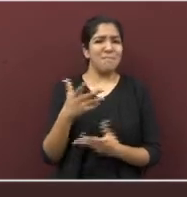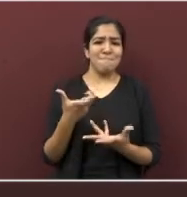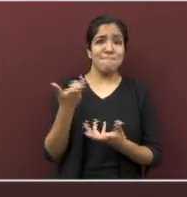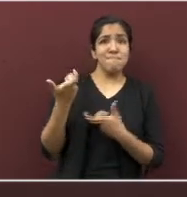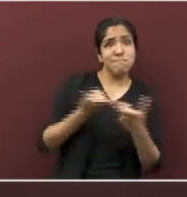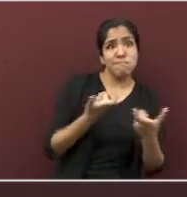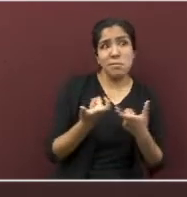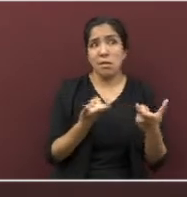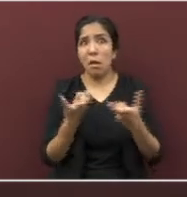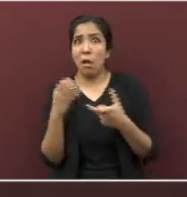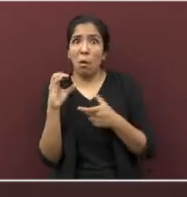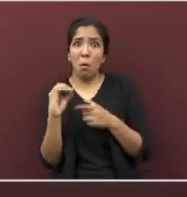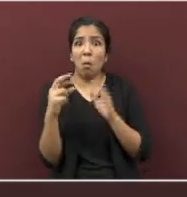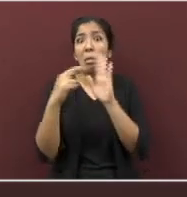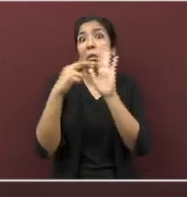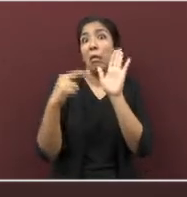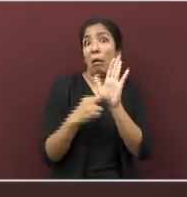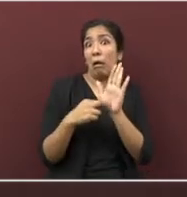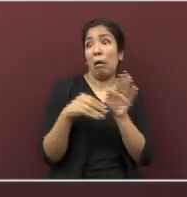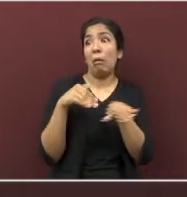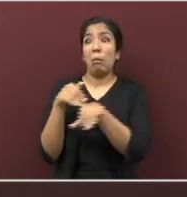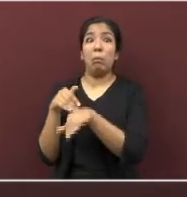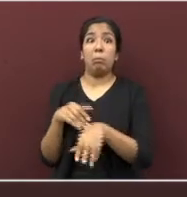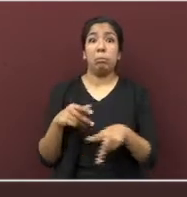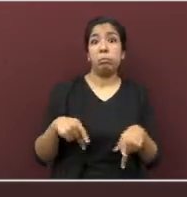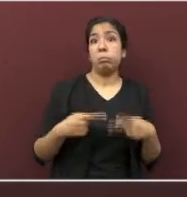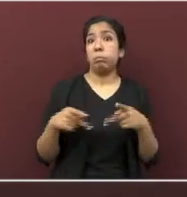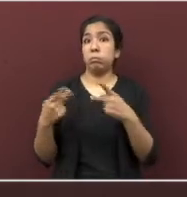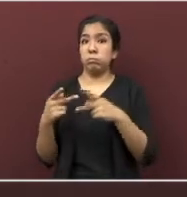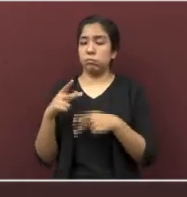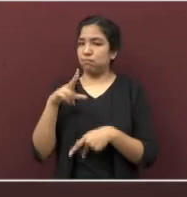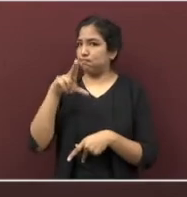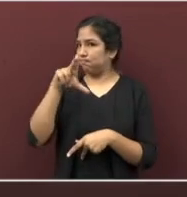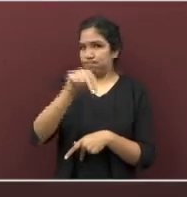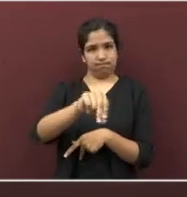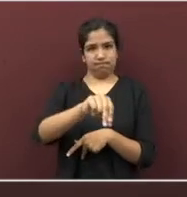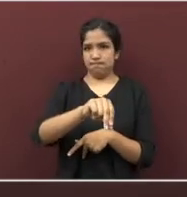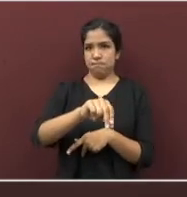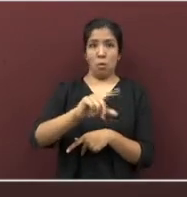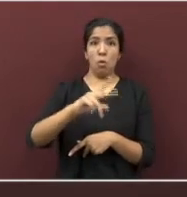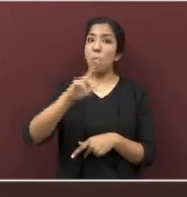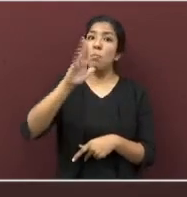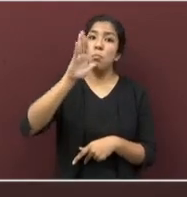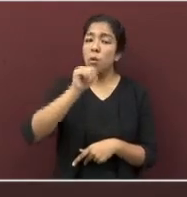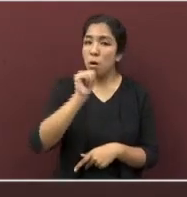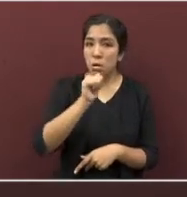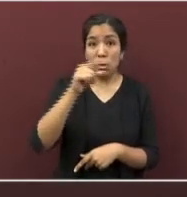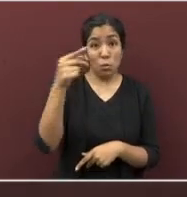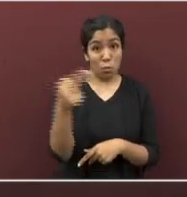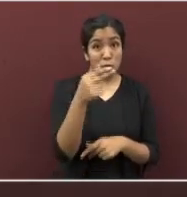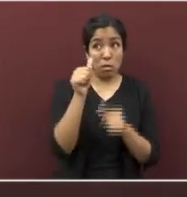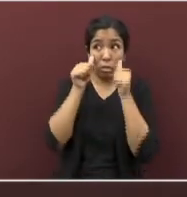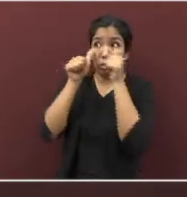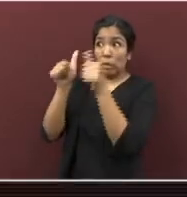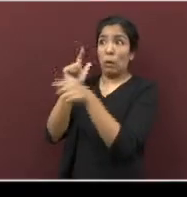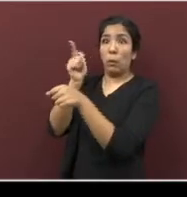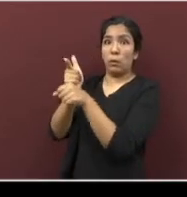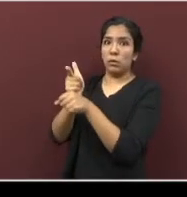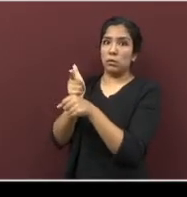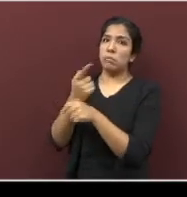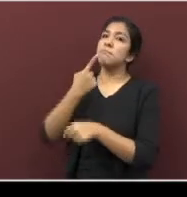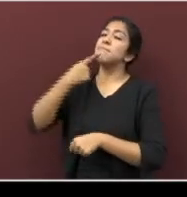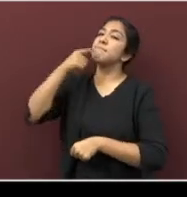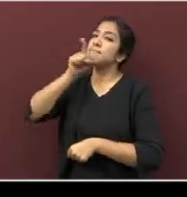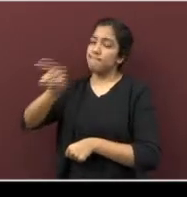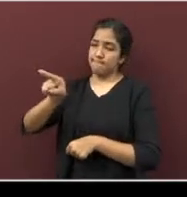condicionar de ser así háganlo público denunciado ante la autoridad sanitaria y como cada noche